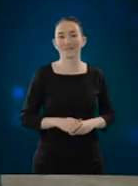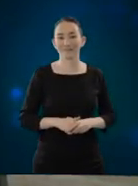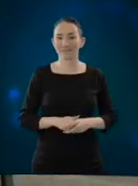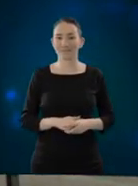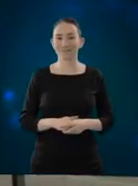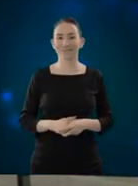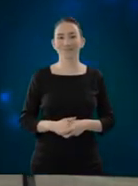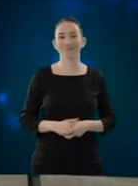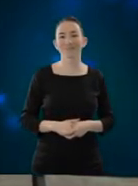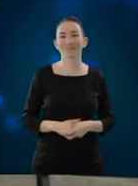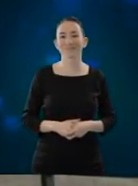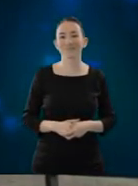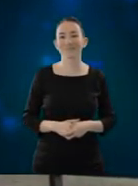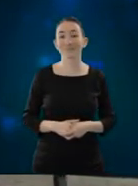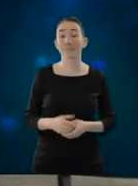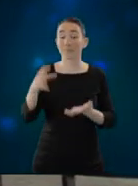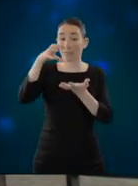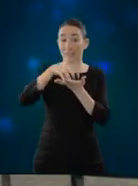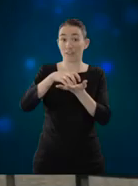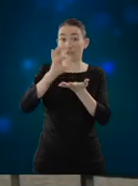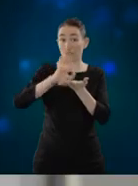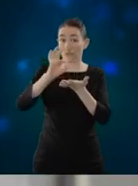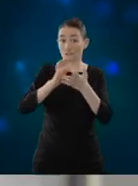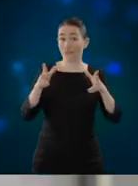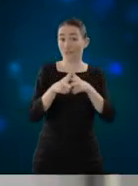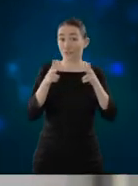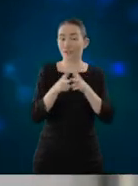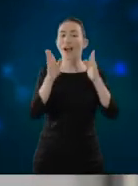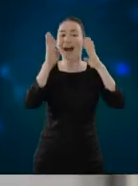La atención en el Centro de Servicios Sociales.